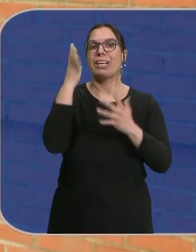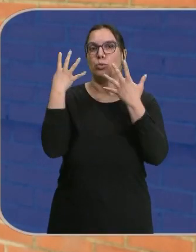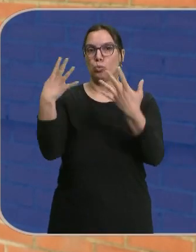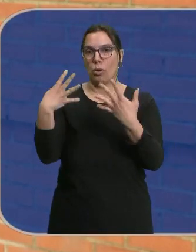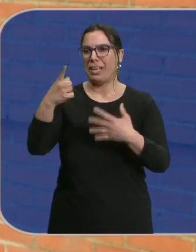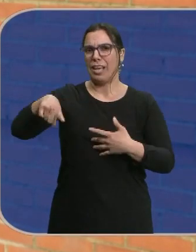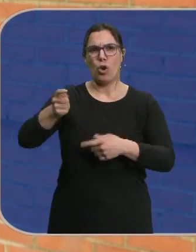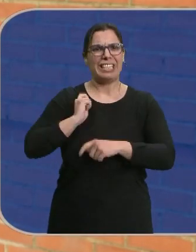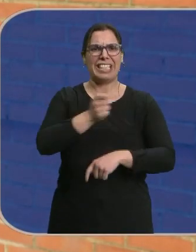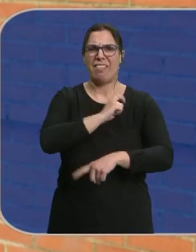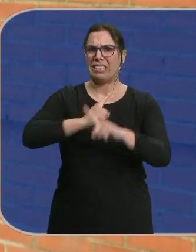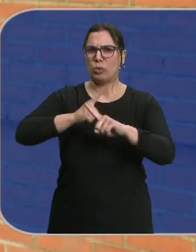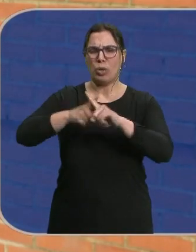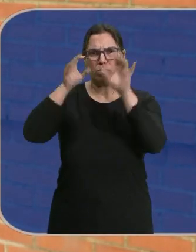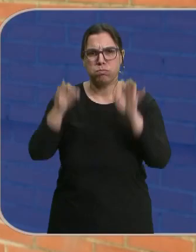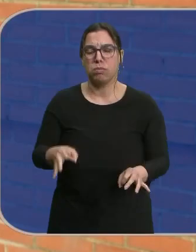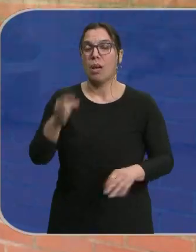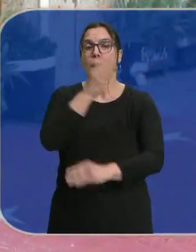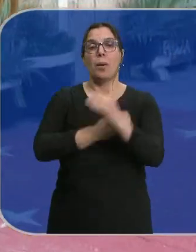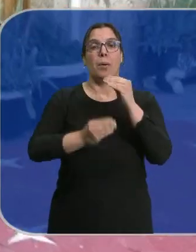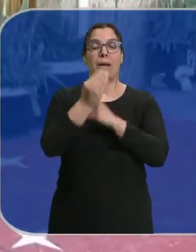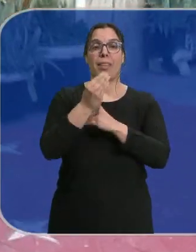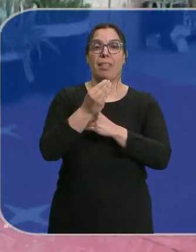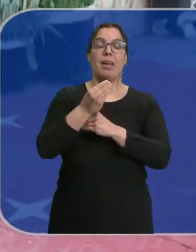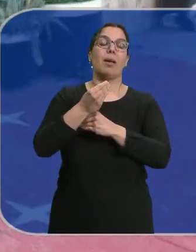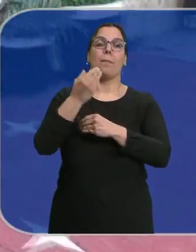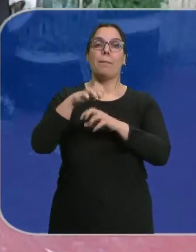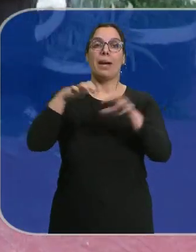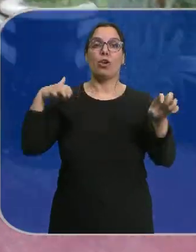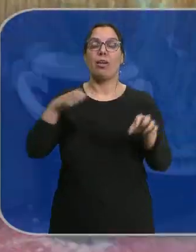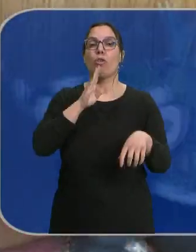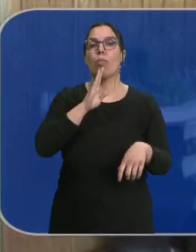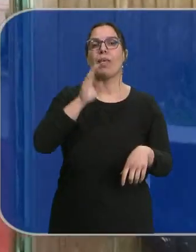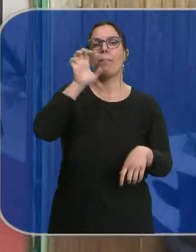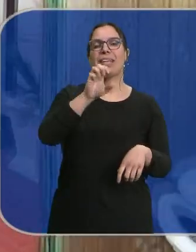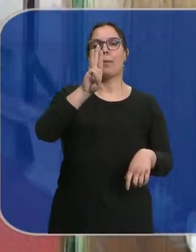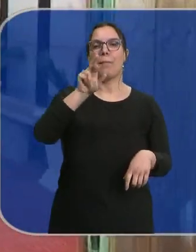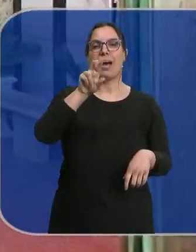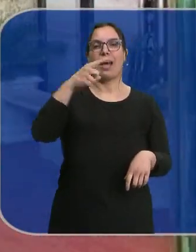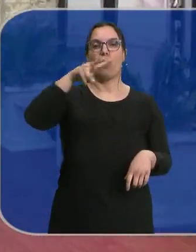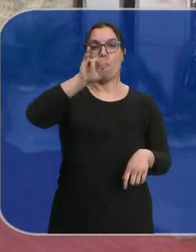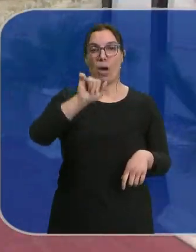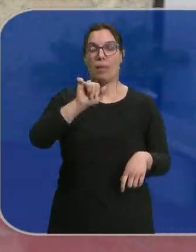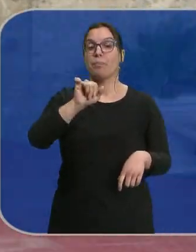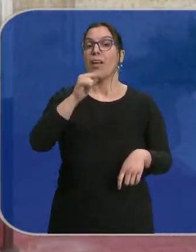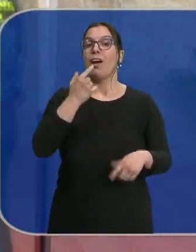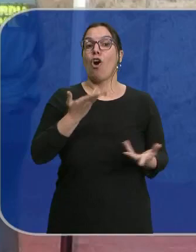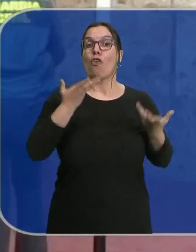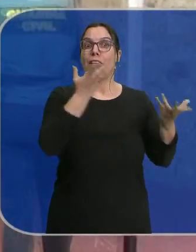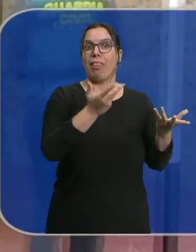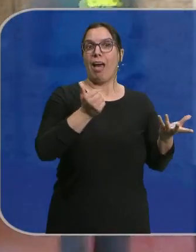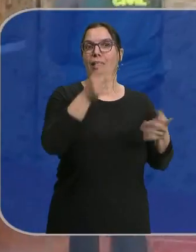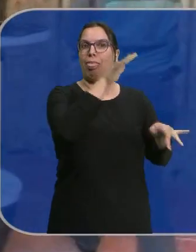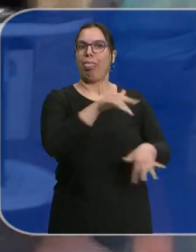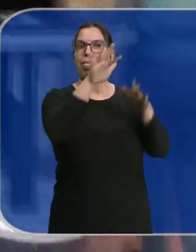mujeres auténticas esclavas sexuales. La mayoría de nacionalidad paraguaya habían caído en esa trampa. Les ofrecían falsos trabajos en España. Al llegar a nuestro país les